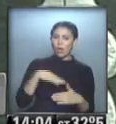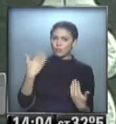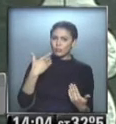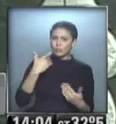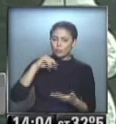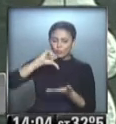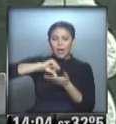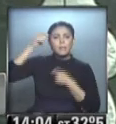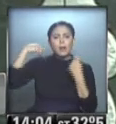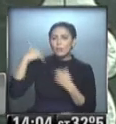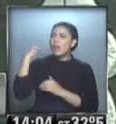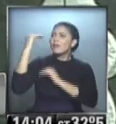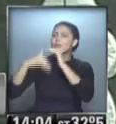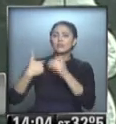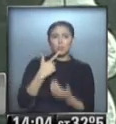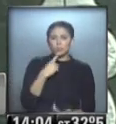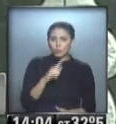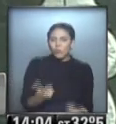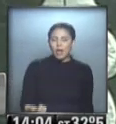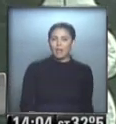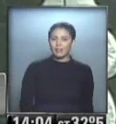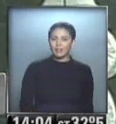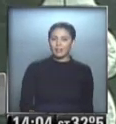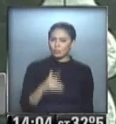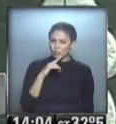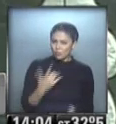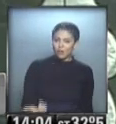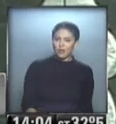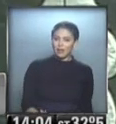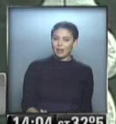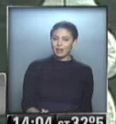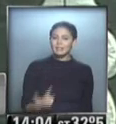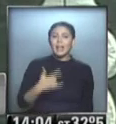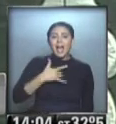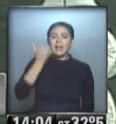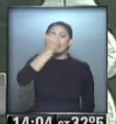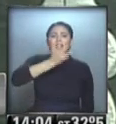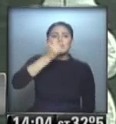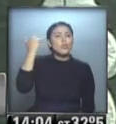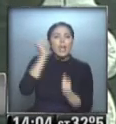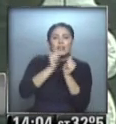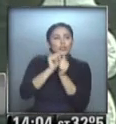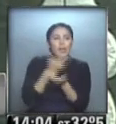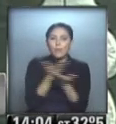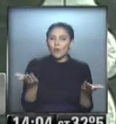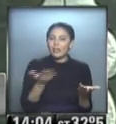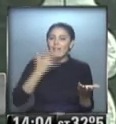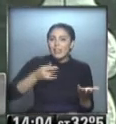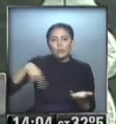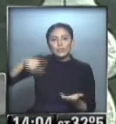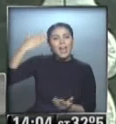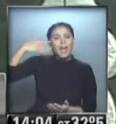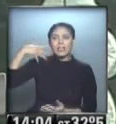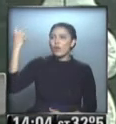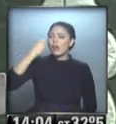de su pueblo, no tengo ninguna duda de ellas, porque hay testimonios históricos de lo que fueron capaces de